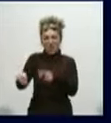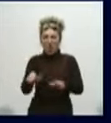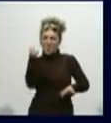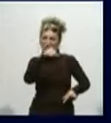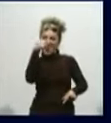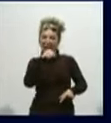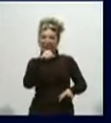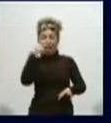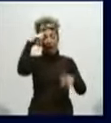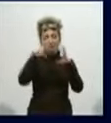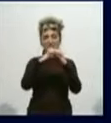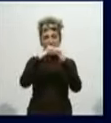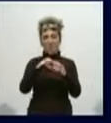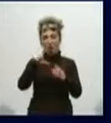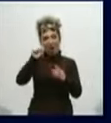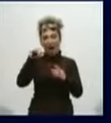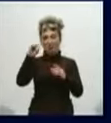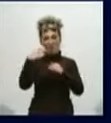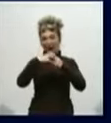Cerebro de lapa.